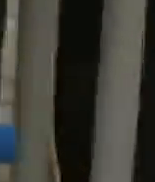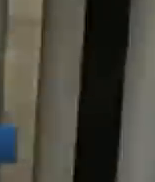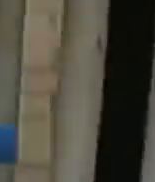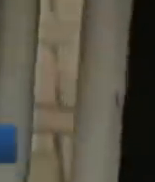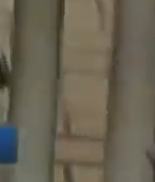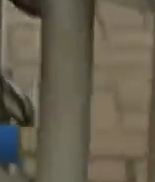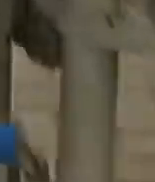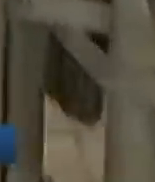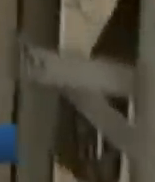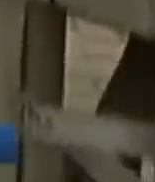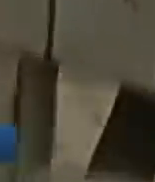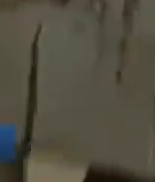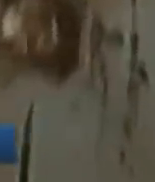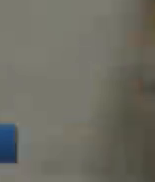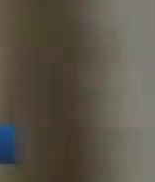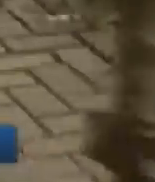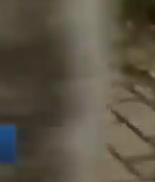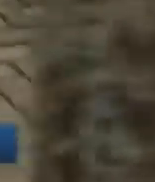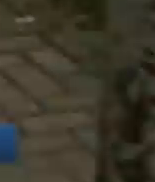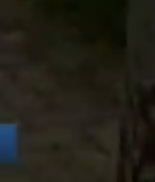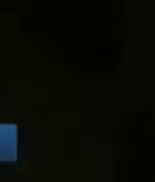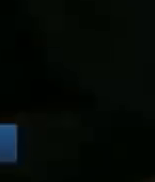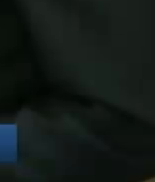establecimiento educativo.